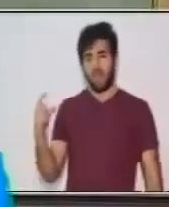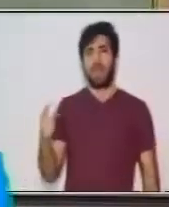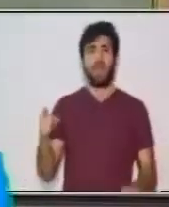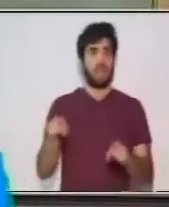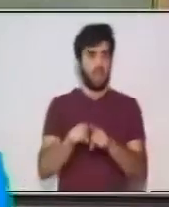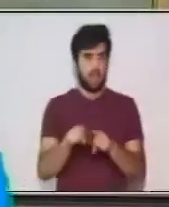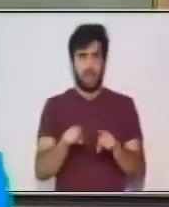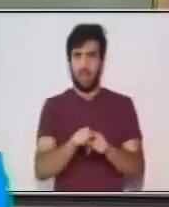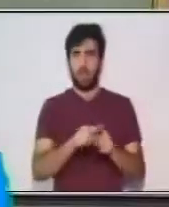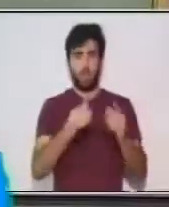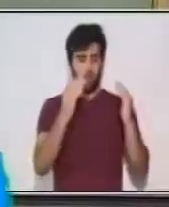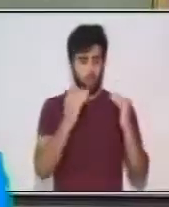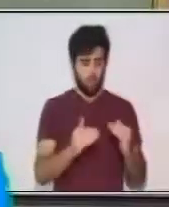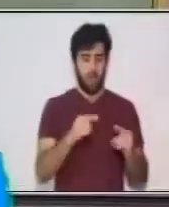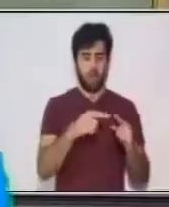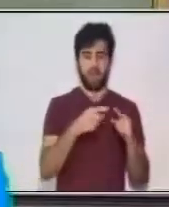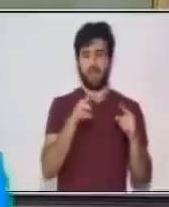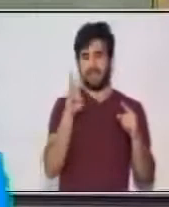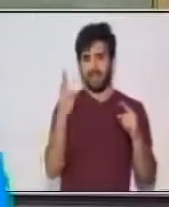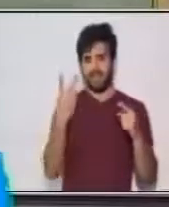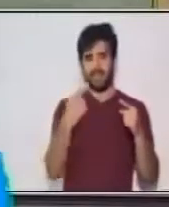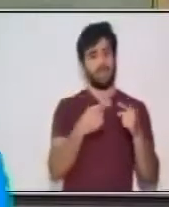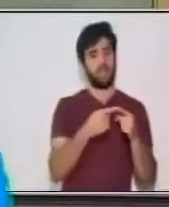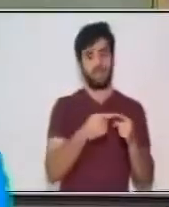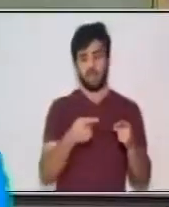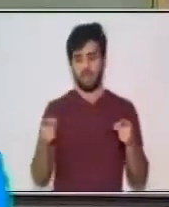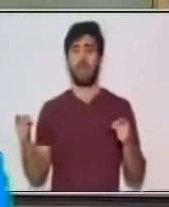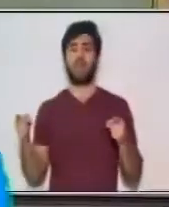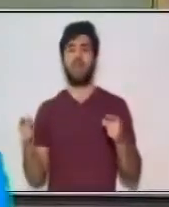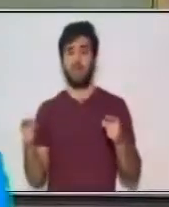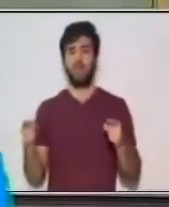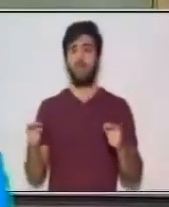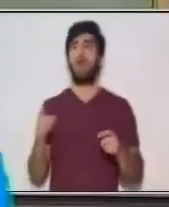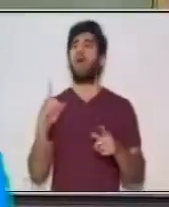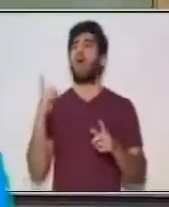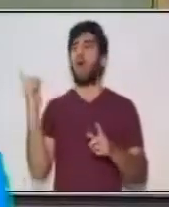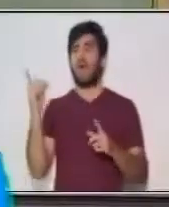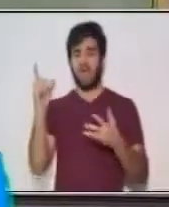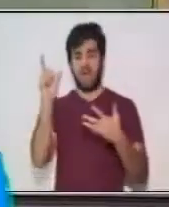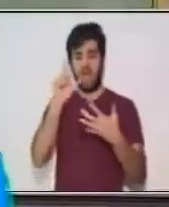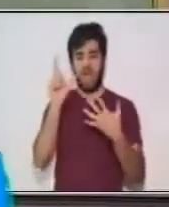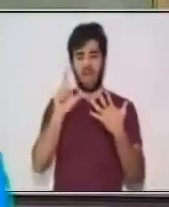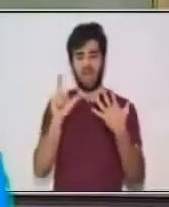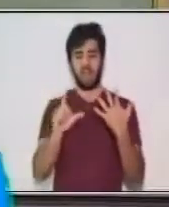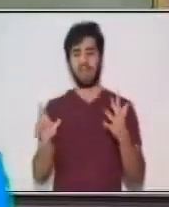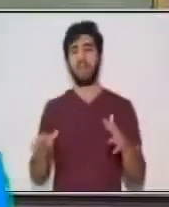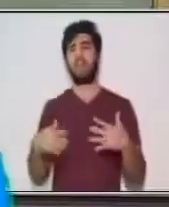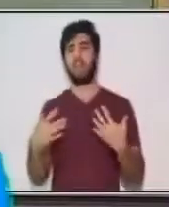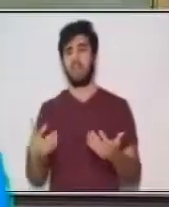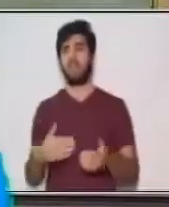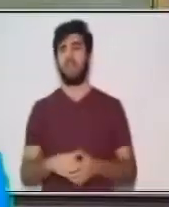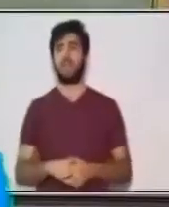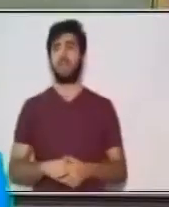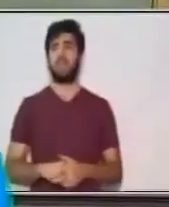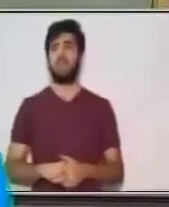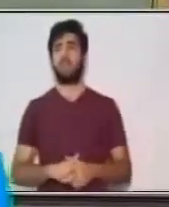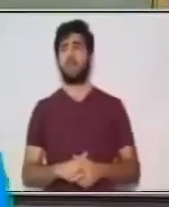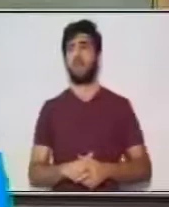mismo con la tercera fila. Hay algunas características